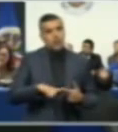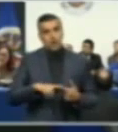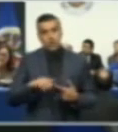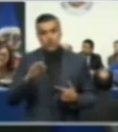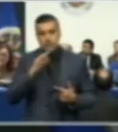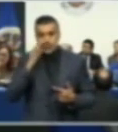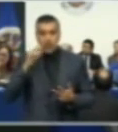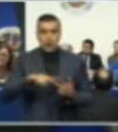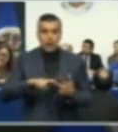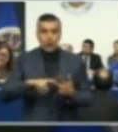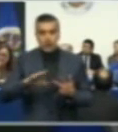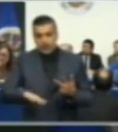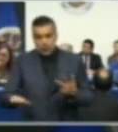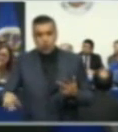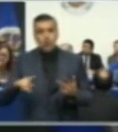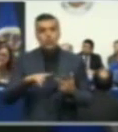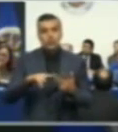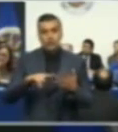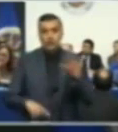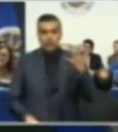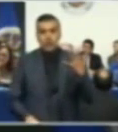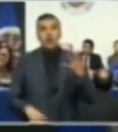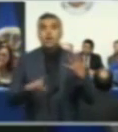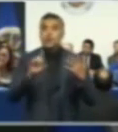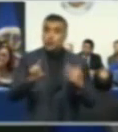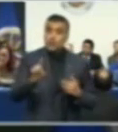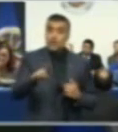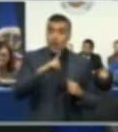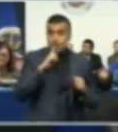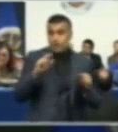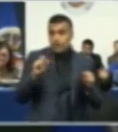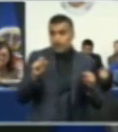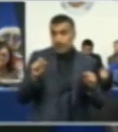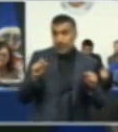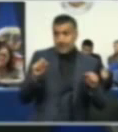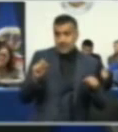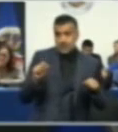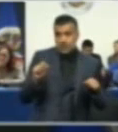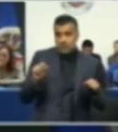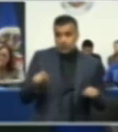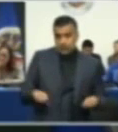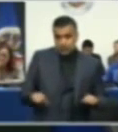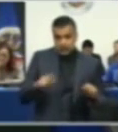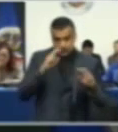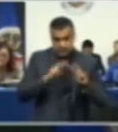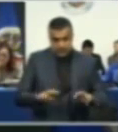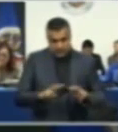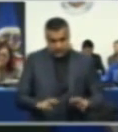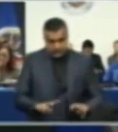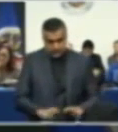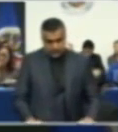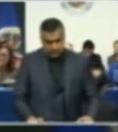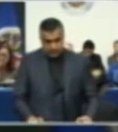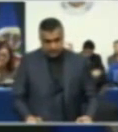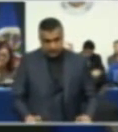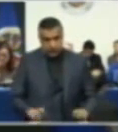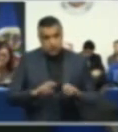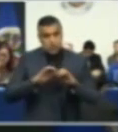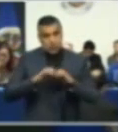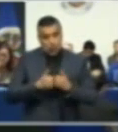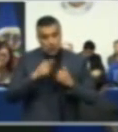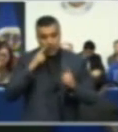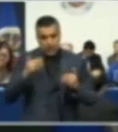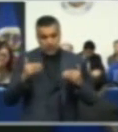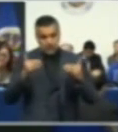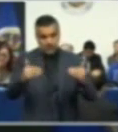de los pueblos, de los niños y niñas. Entonces, si ustedes han podido, en este análisis que han hecho a la interdicción, cómo